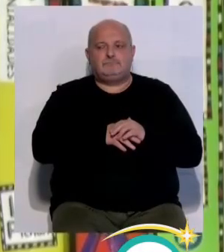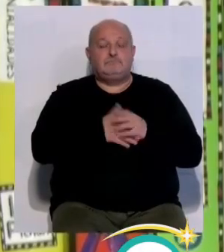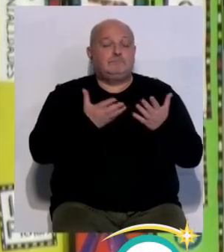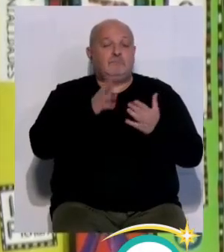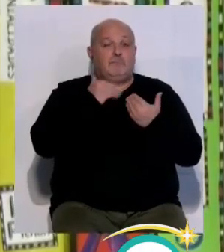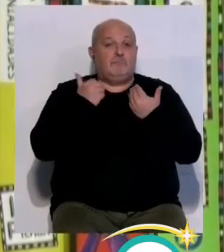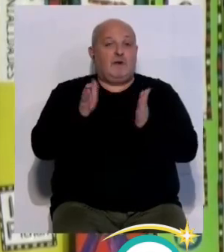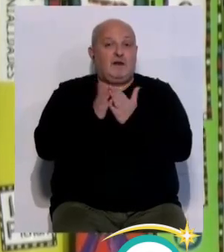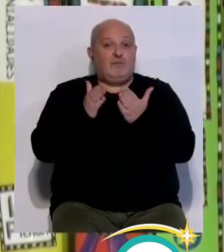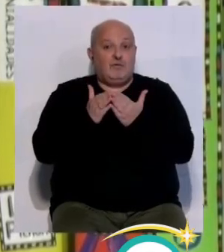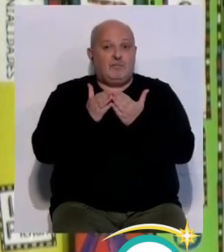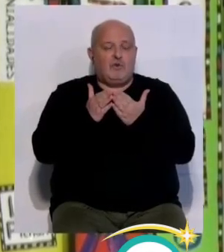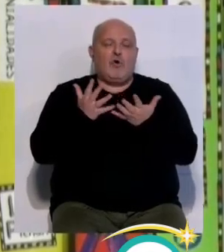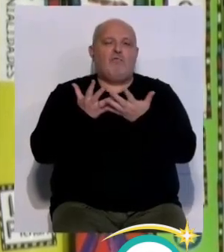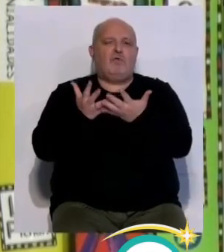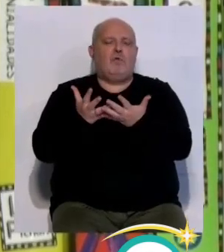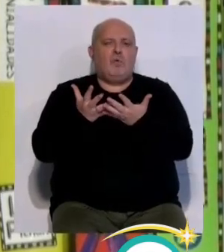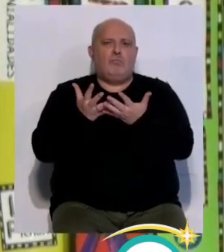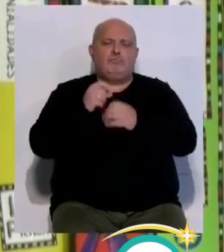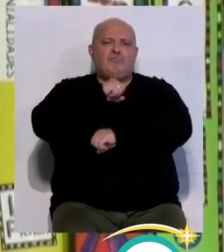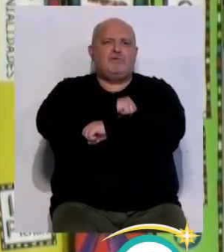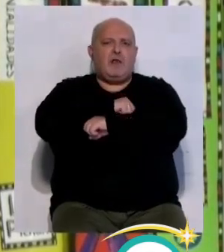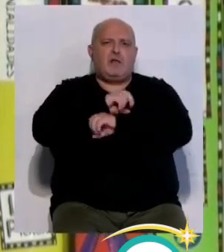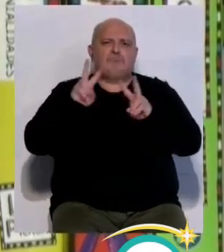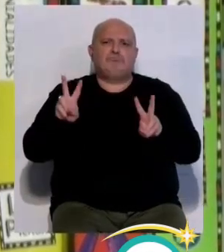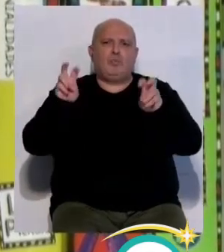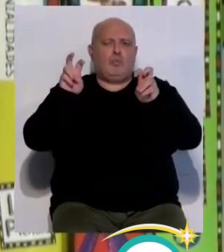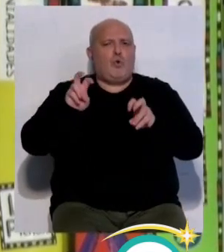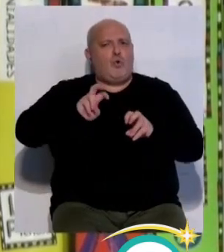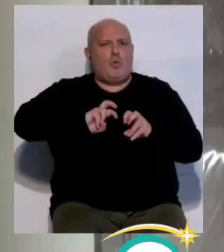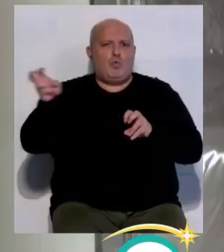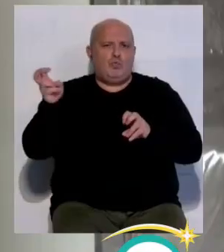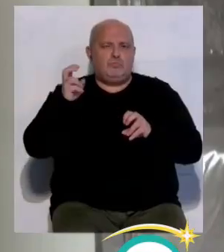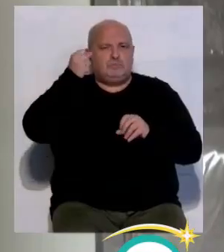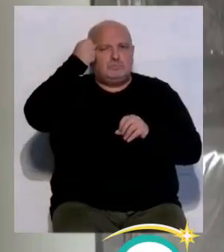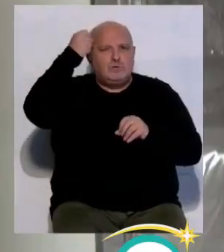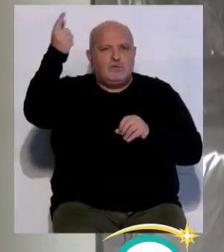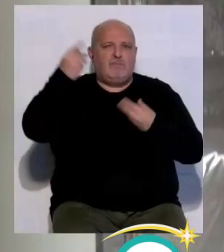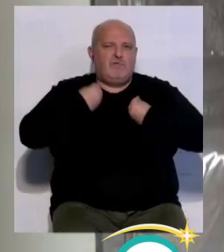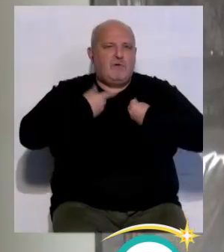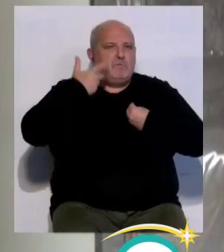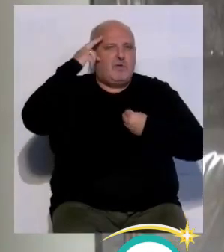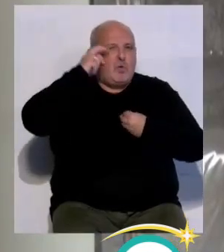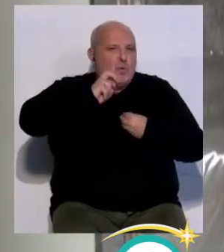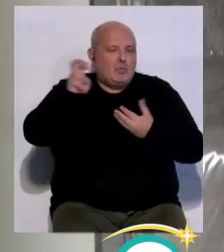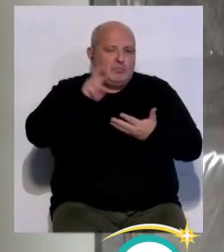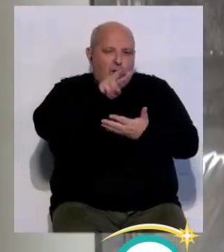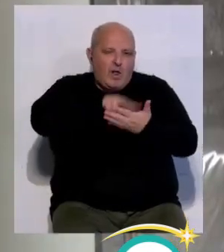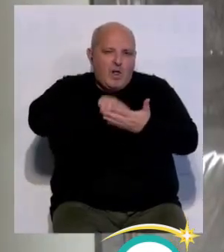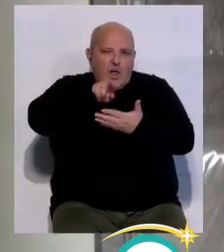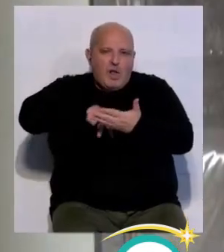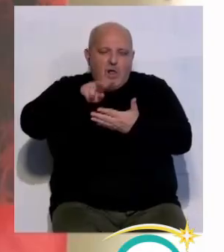Porque regalar libros es ofrecer una ventana a mundos alternativos donde soñar, vivir experiencias o